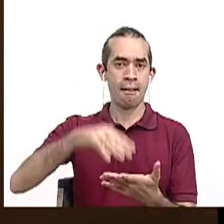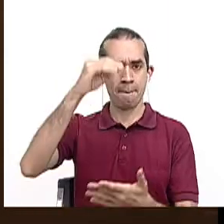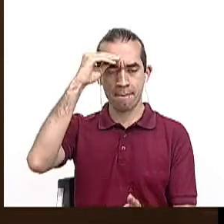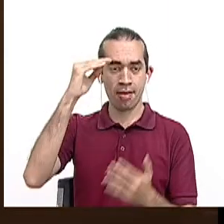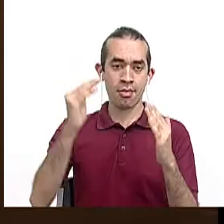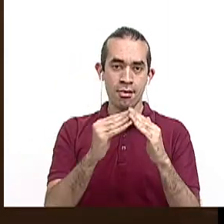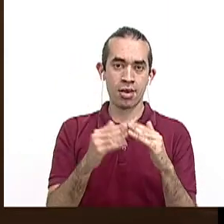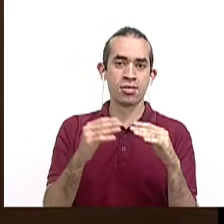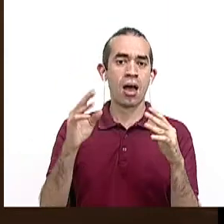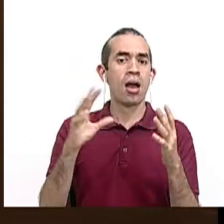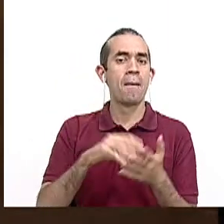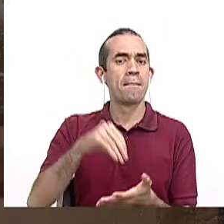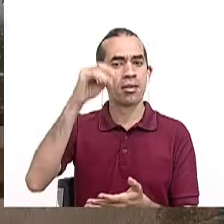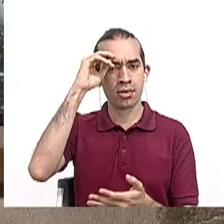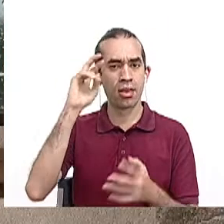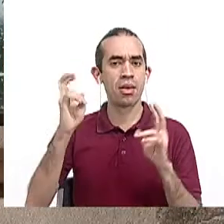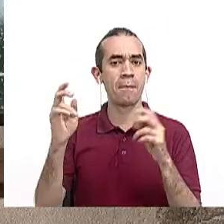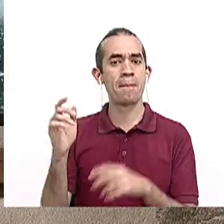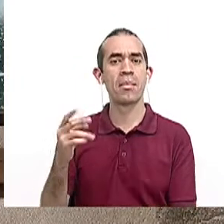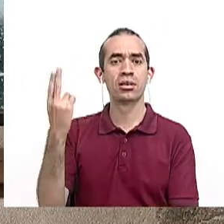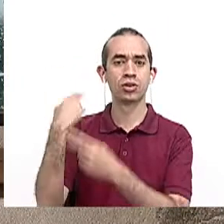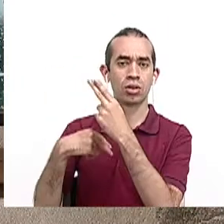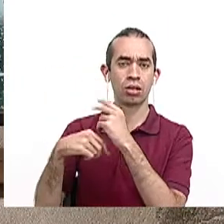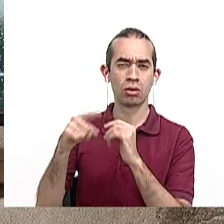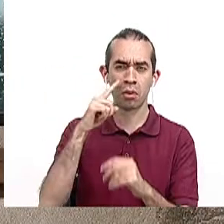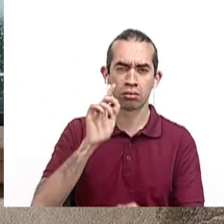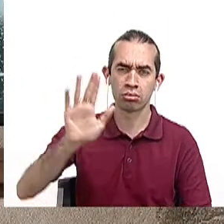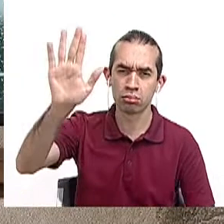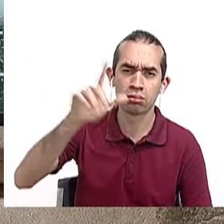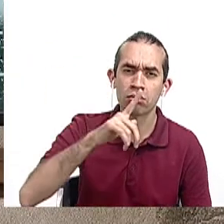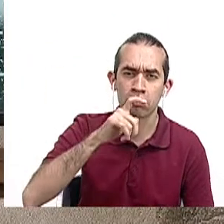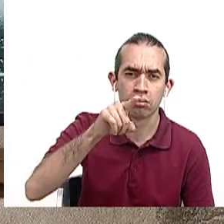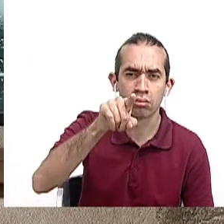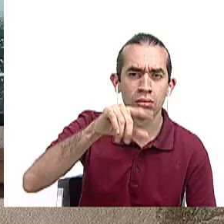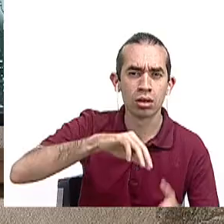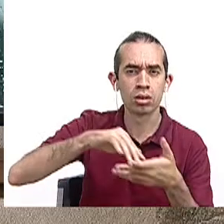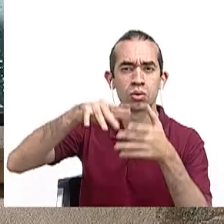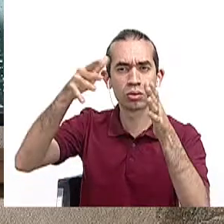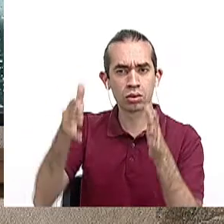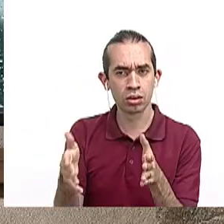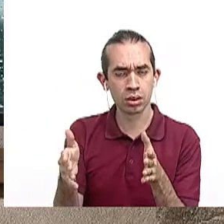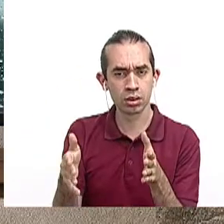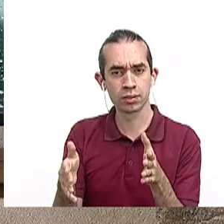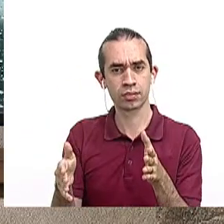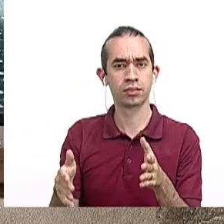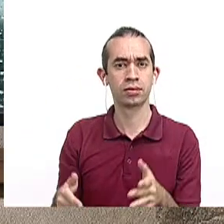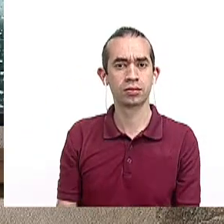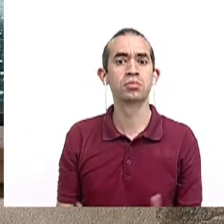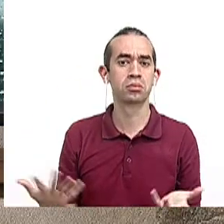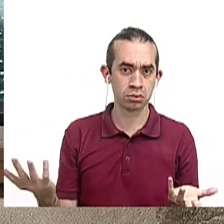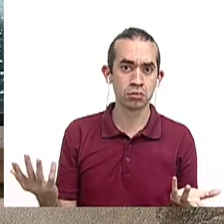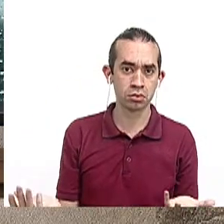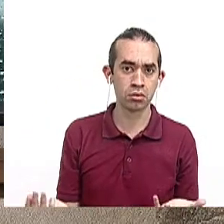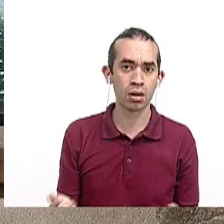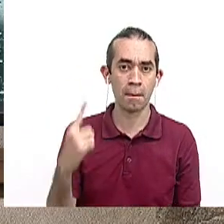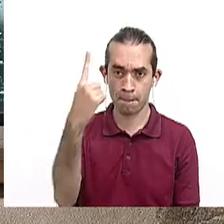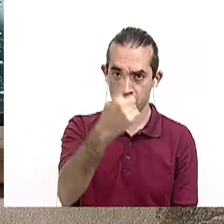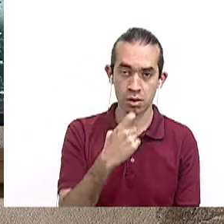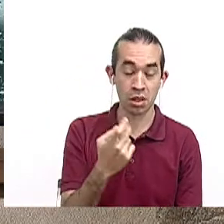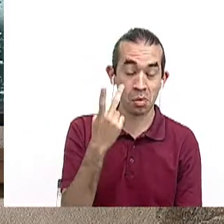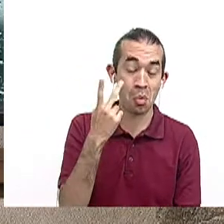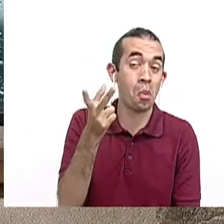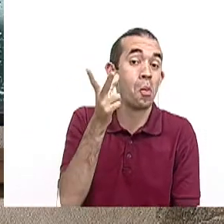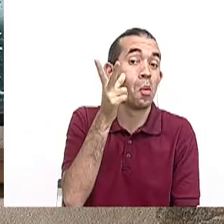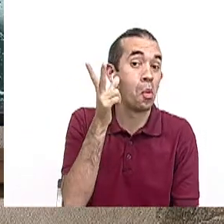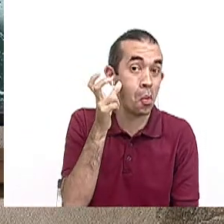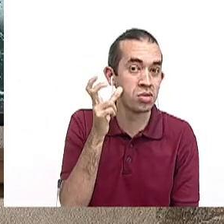Aprendo en Casa. Bueno, por ahí veo una mano levantadita. Es otro estudiante que al parecer tiene una pregunta. Vamos a escuchar